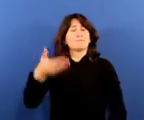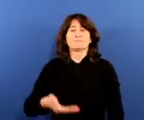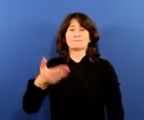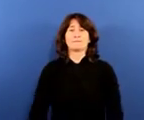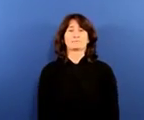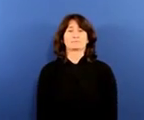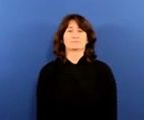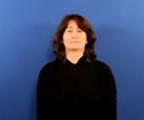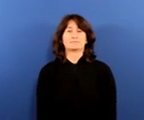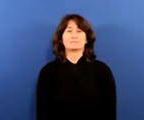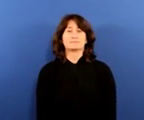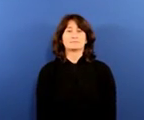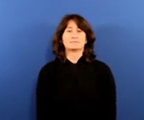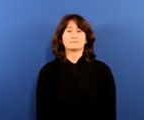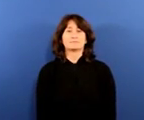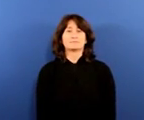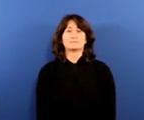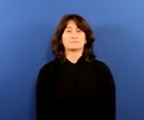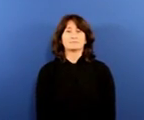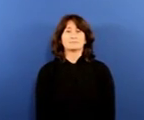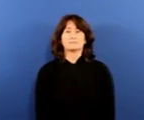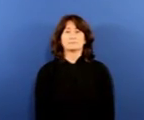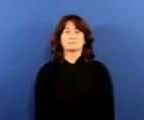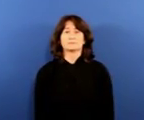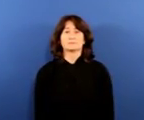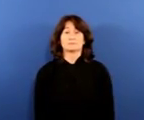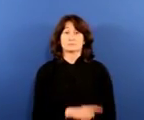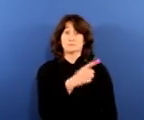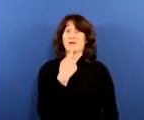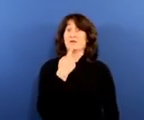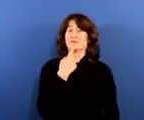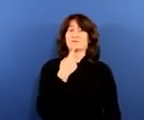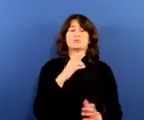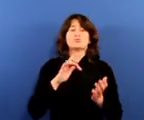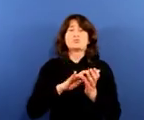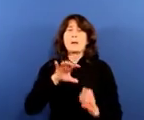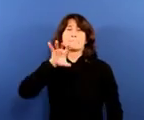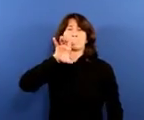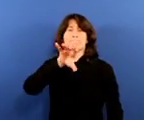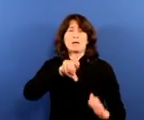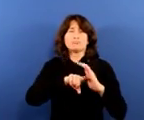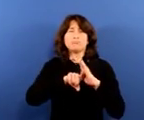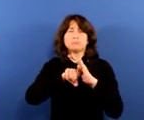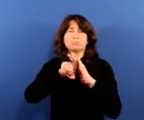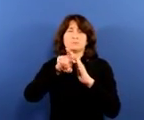Calongi, el diputado general de Vizcaya ha querido reiterar su convencimiento de que la innovación de la mano de la